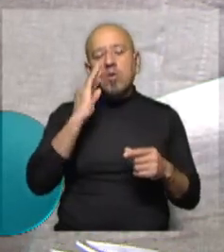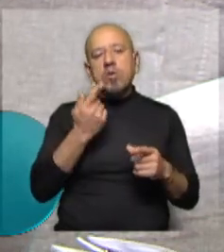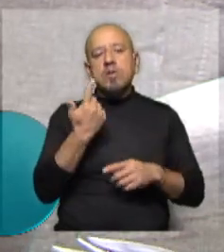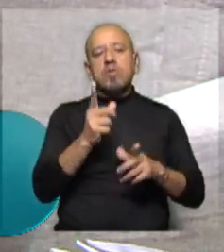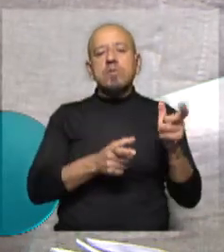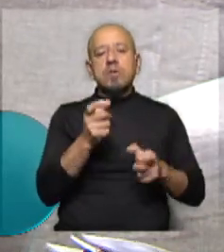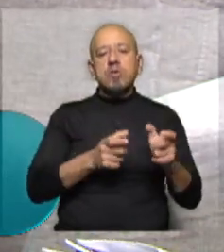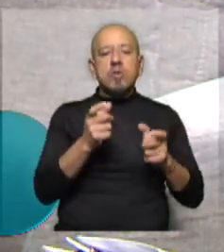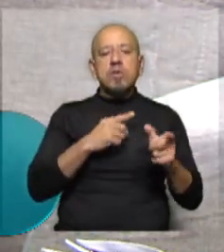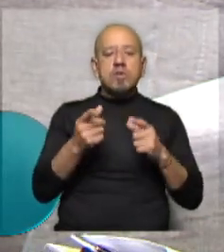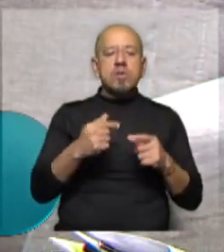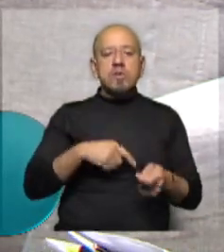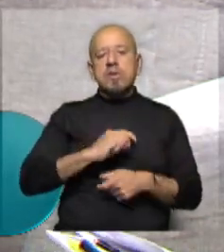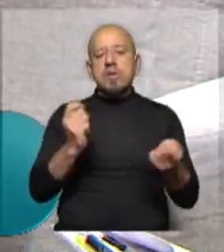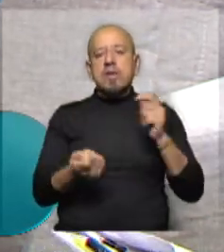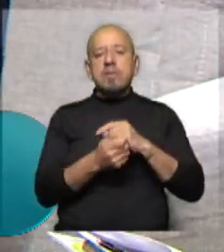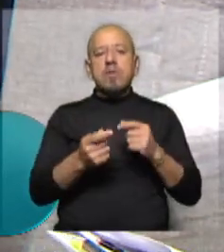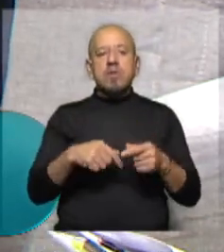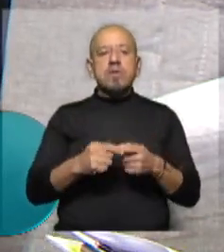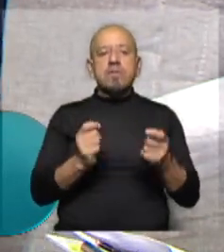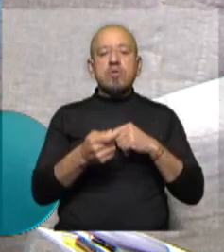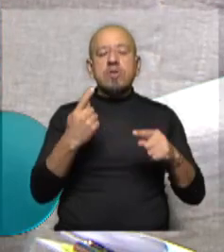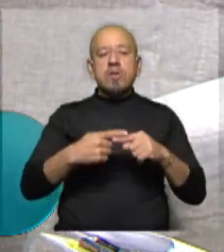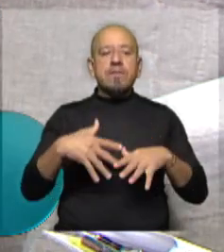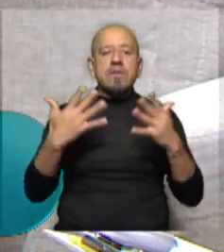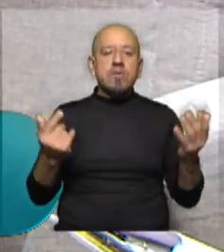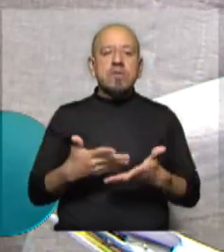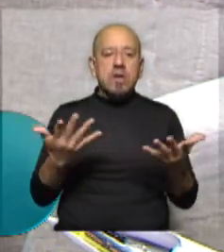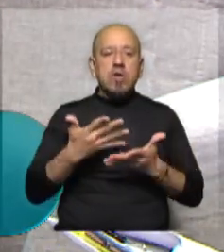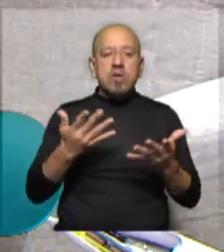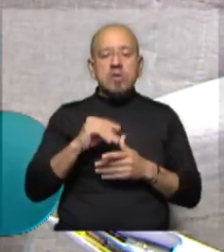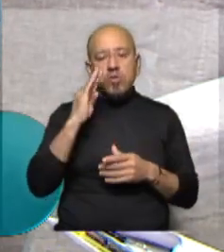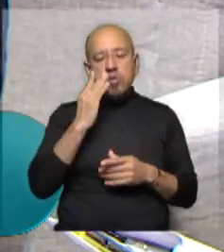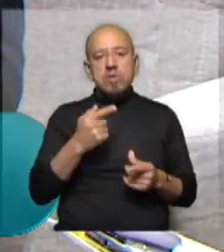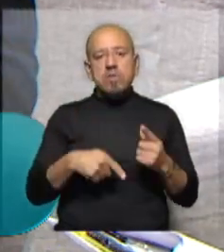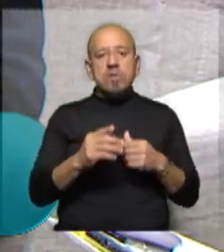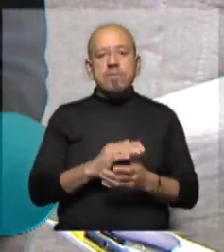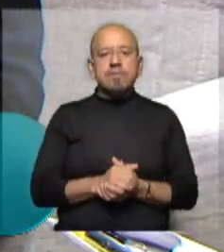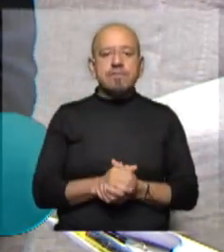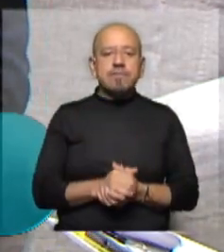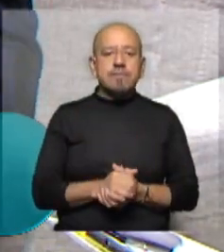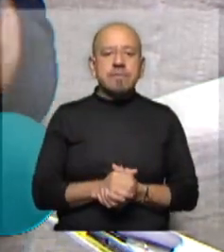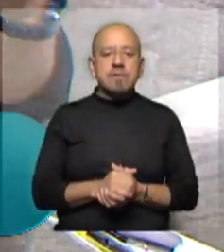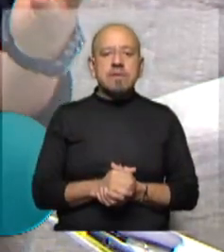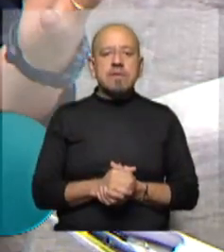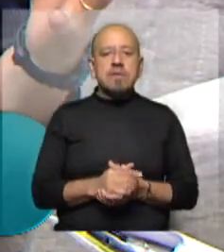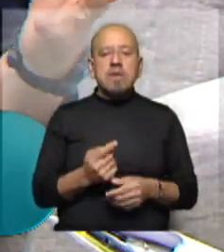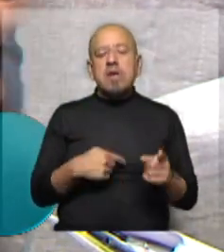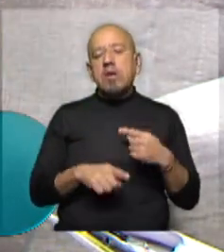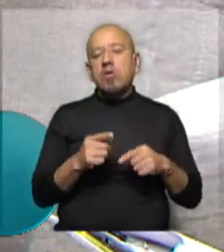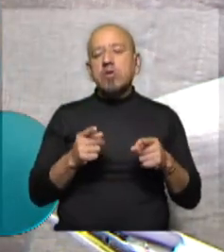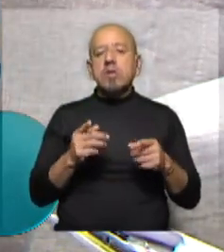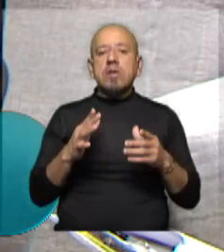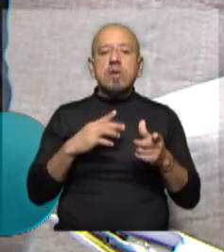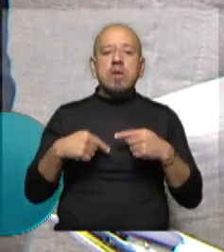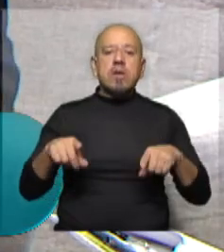que experimentaron el cambio y la transformación de esos festivales y ahora los conocimos y vamos por más. And the idea is that you know, the 200 churches